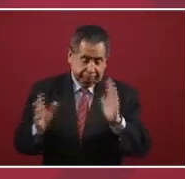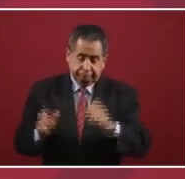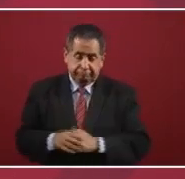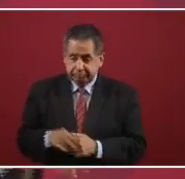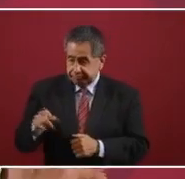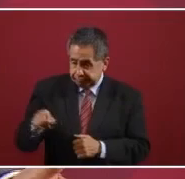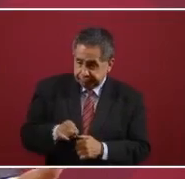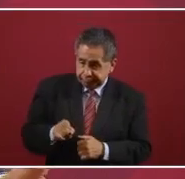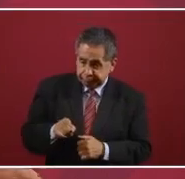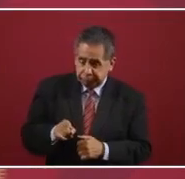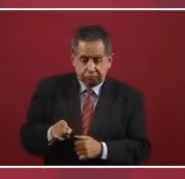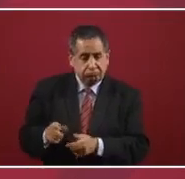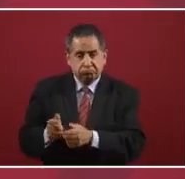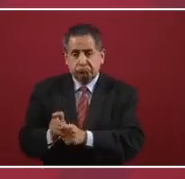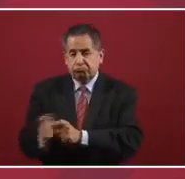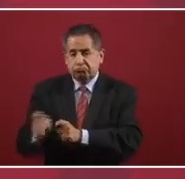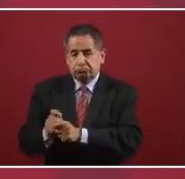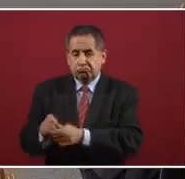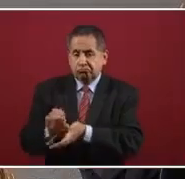se les liquidó,